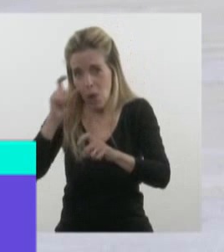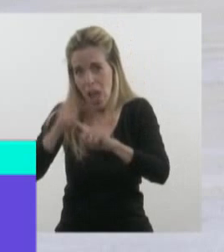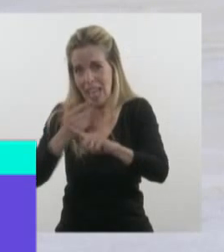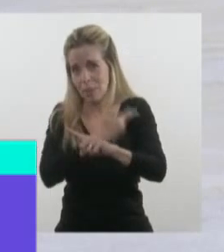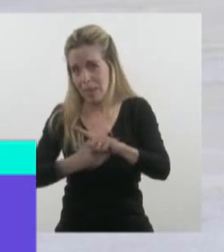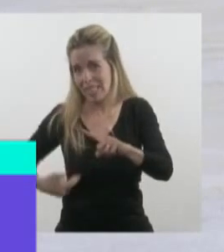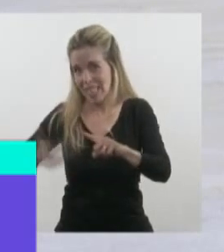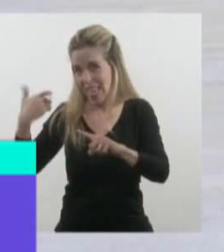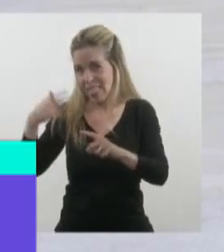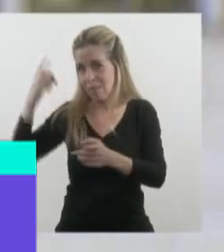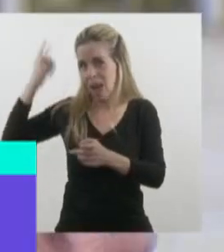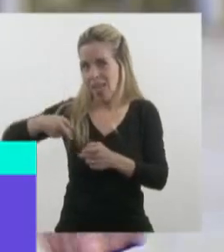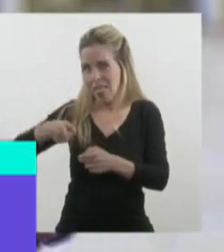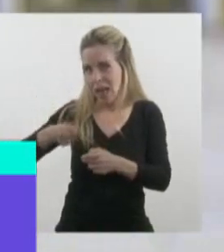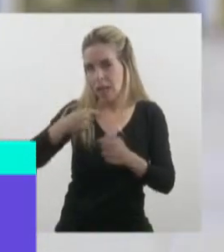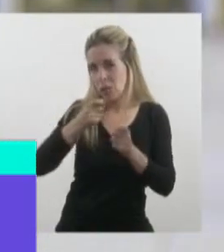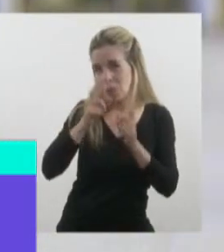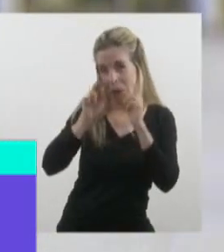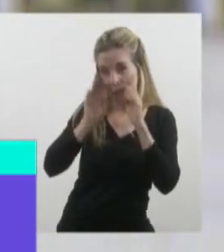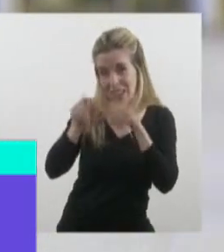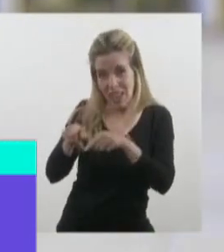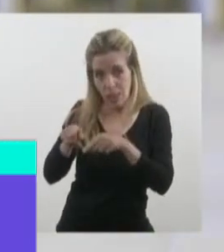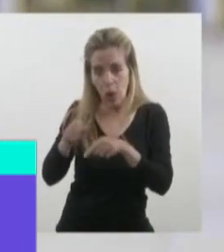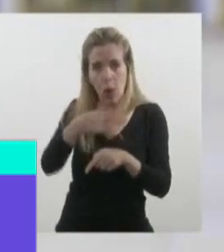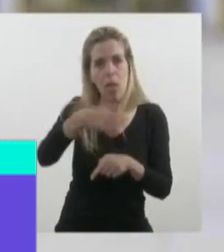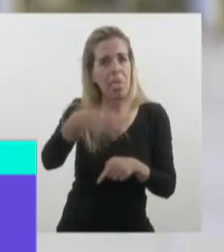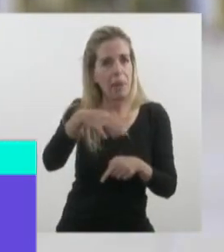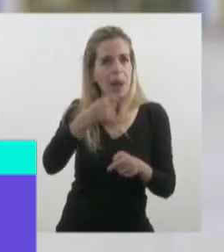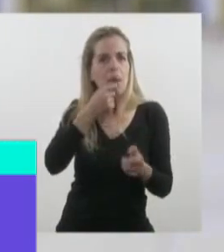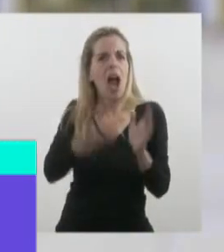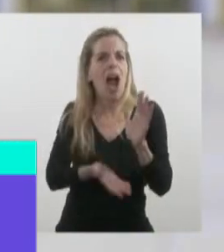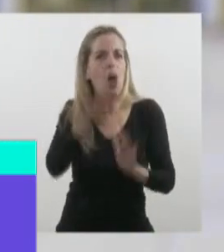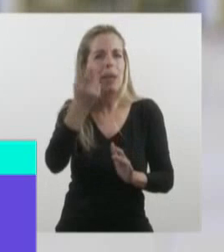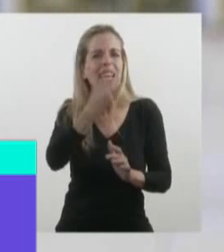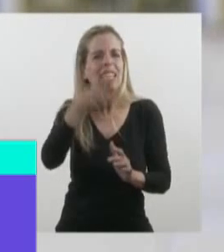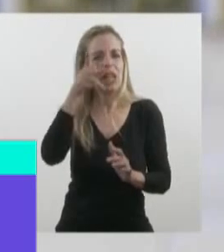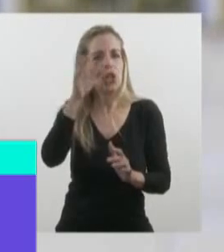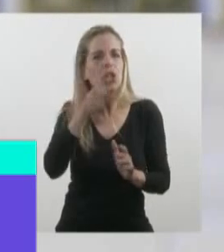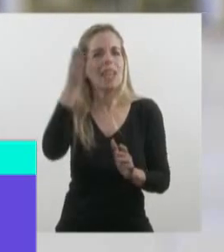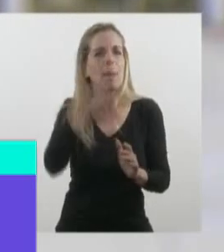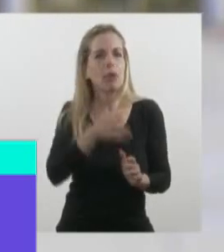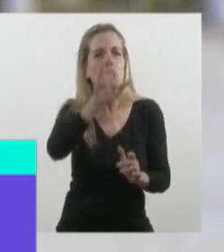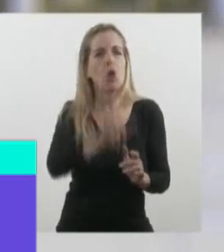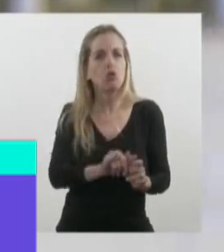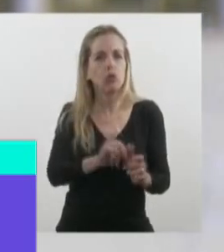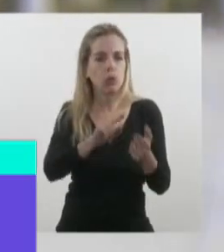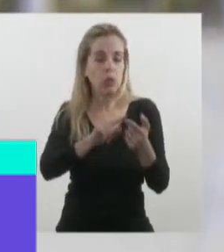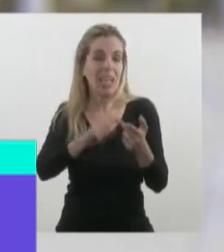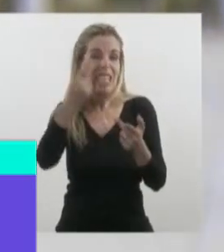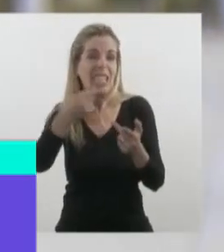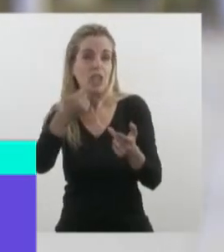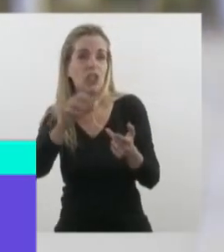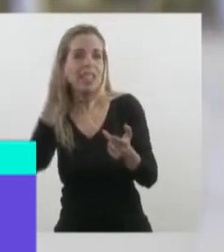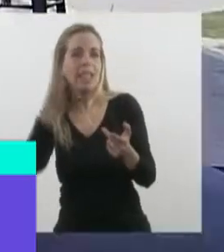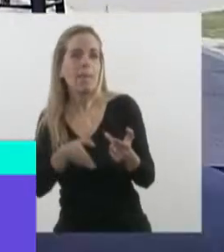precedió, nosotros tenemos que haber aumentado alrededor de un 180% la tarifa de electricidad y más de un